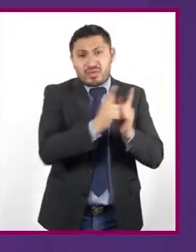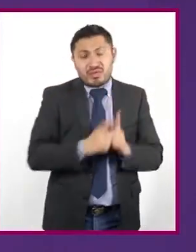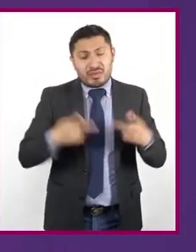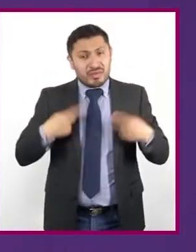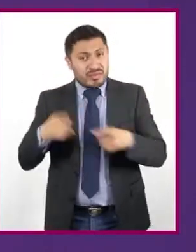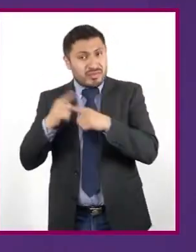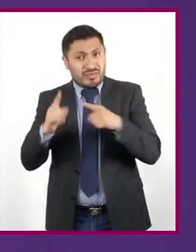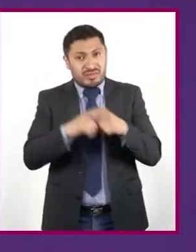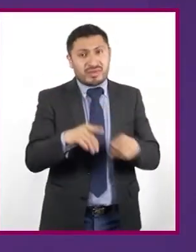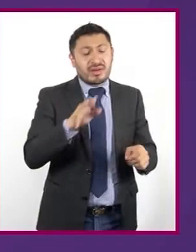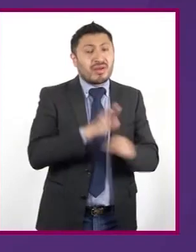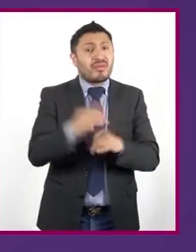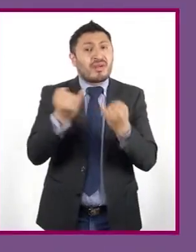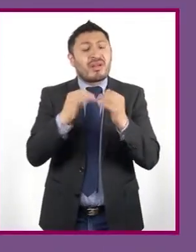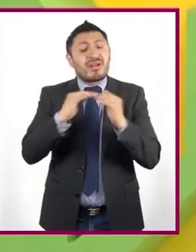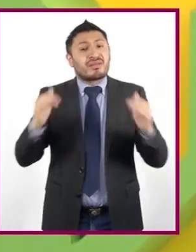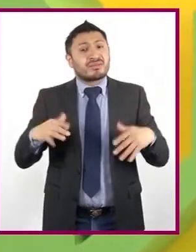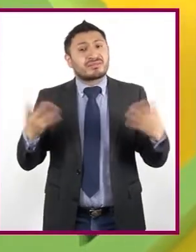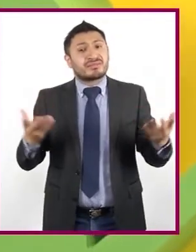somos iguales?